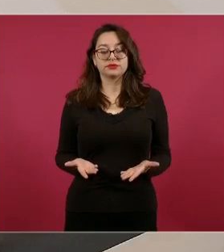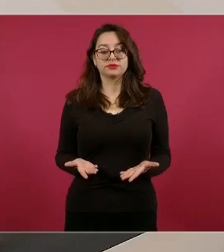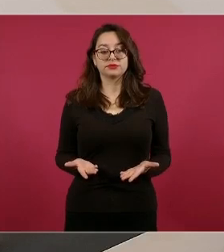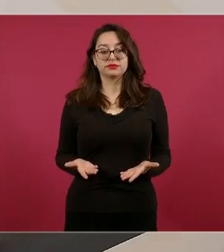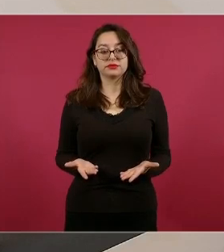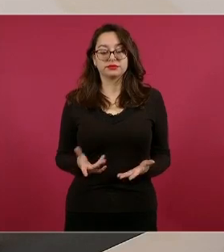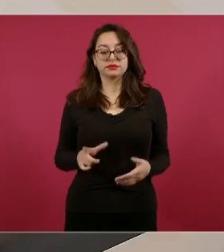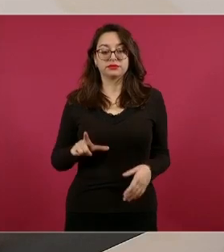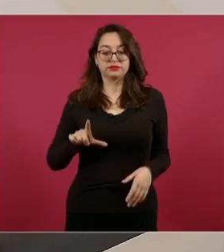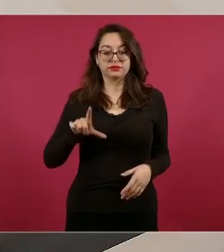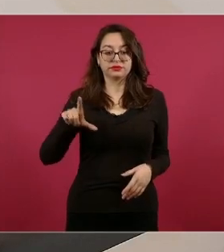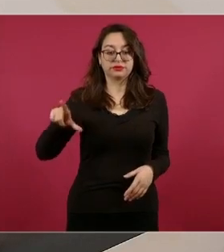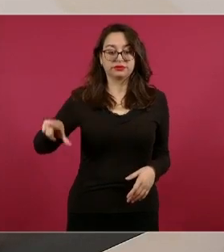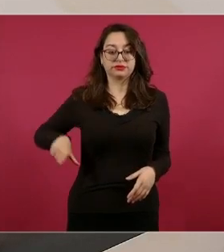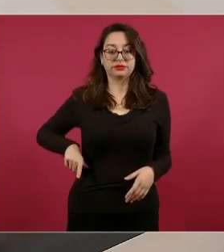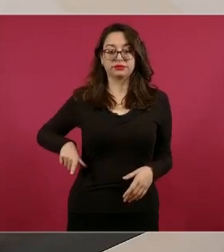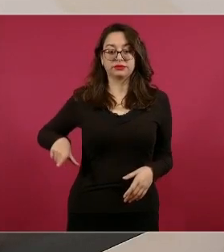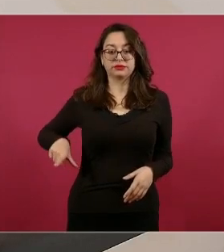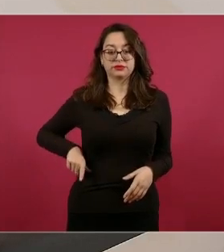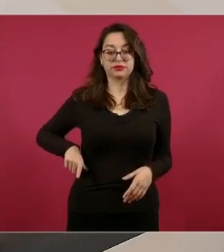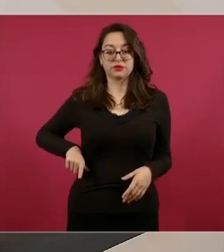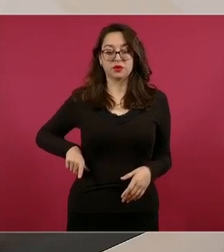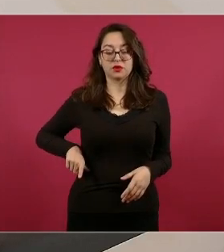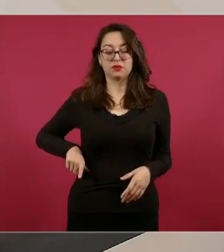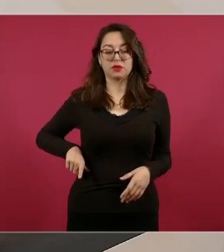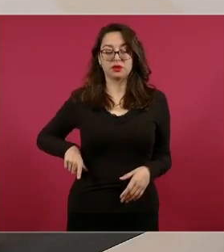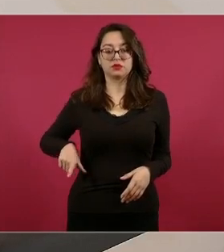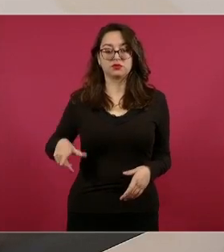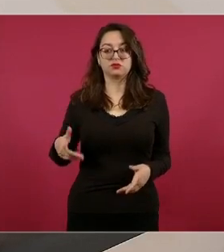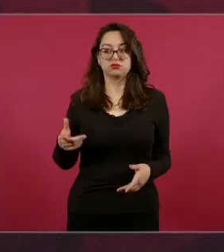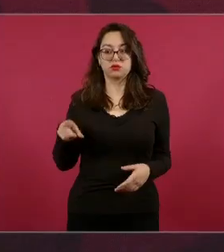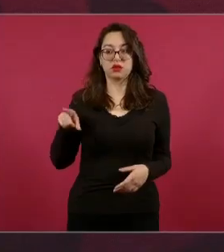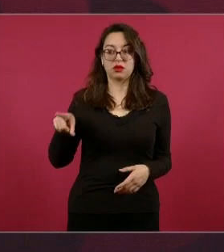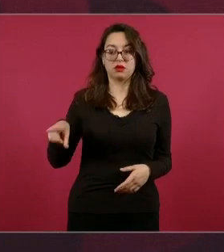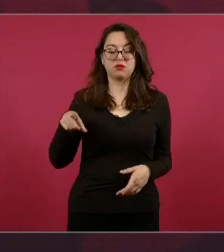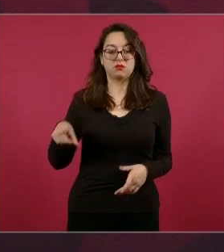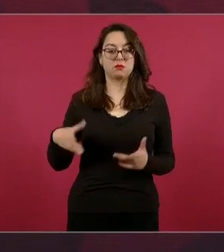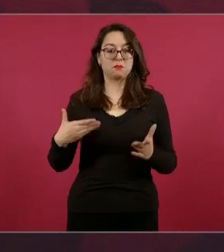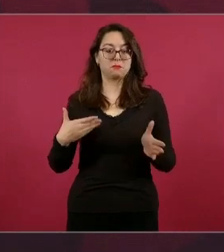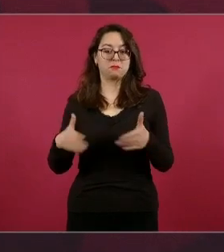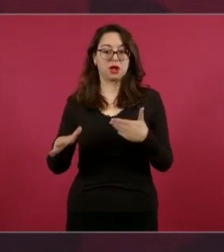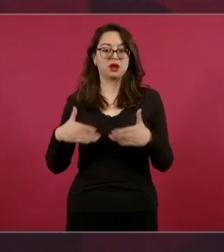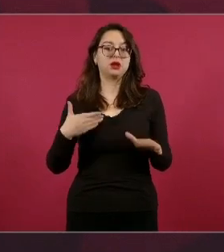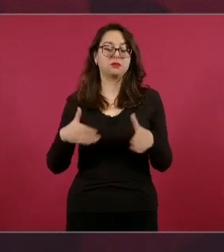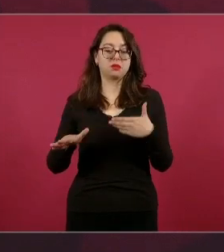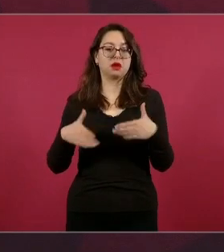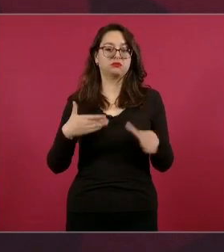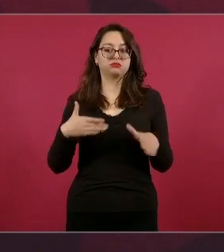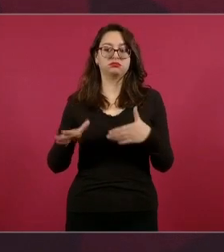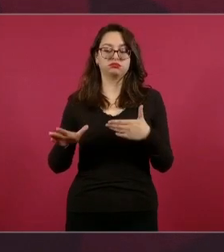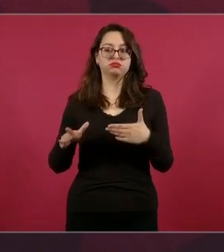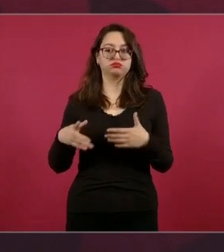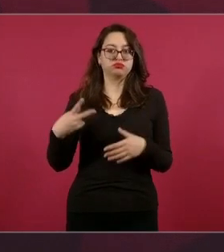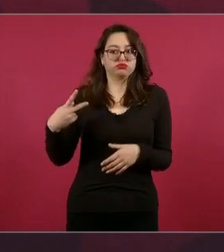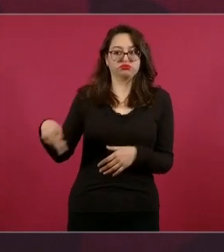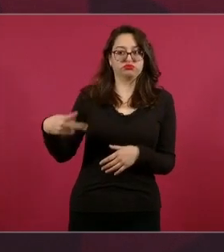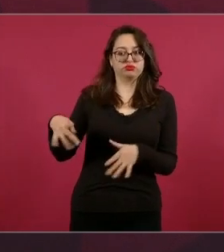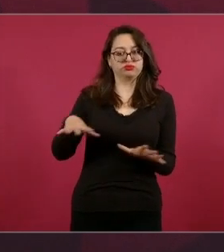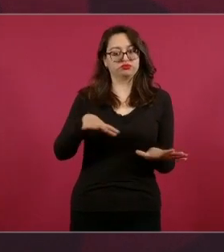es el gobierno que representa al pueblo de Panamá el que administra el canal, ya es de